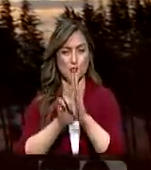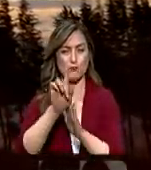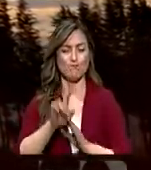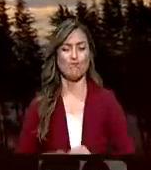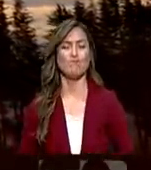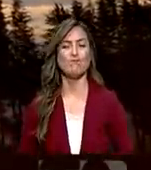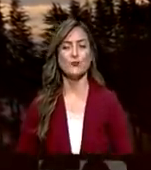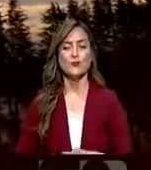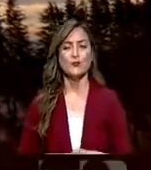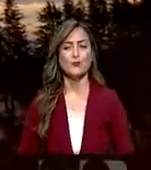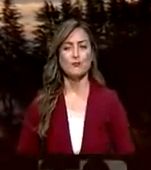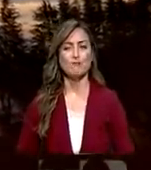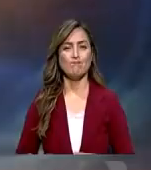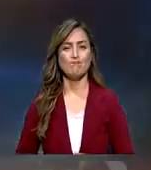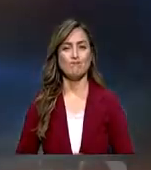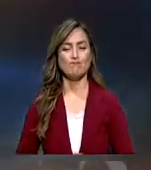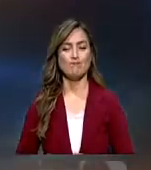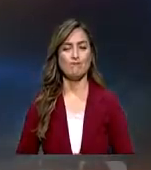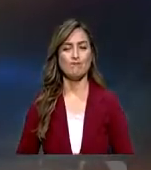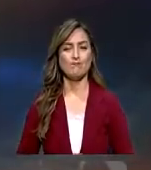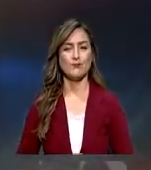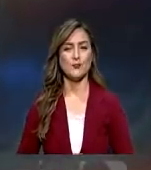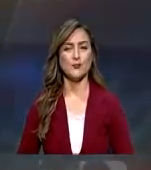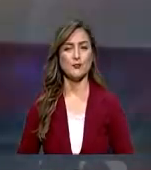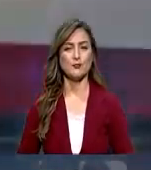demográfica. Sebastián Piedra, 24 horas.